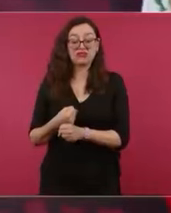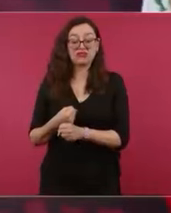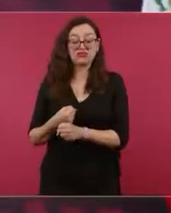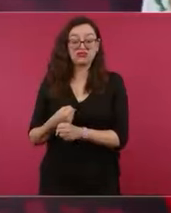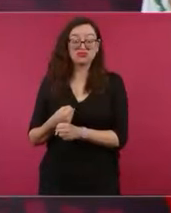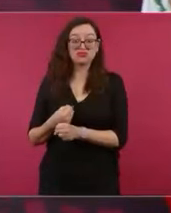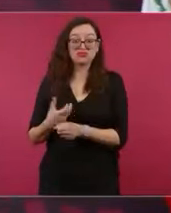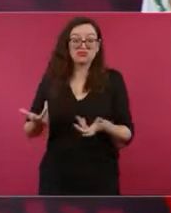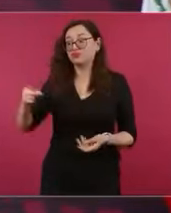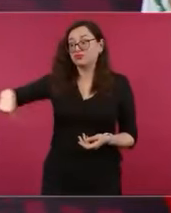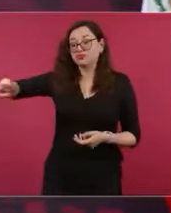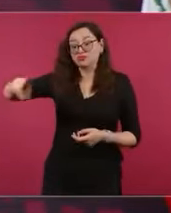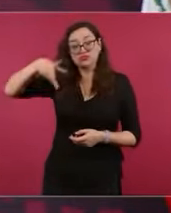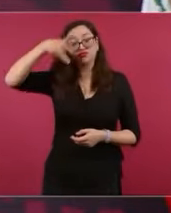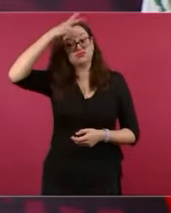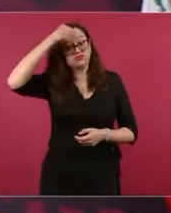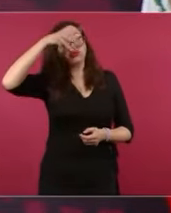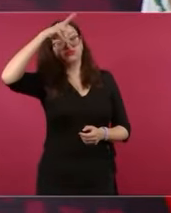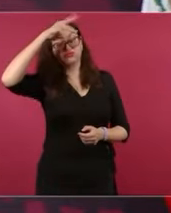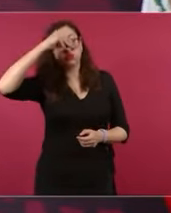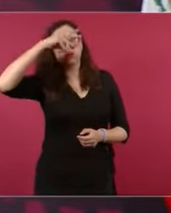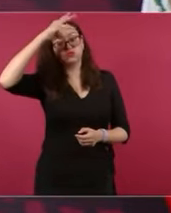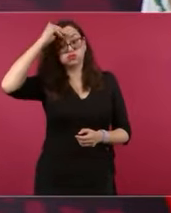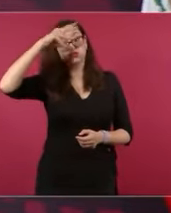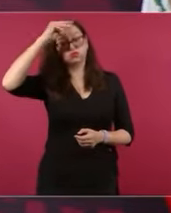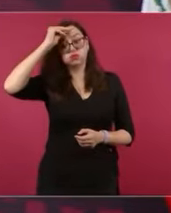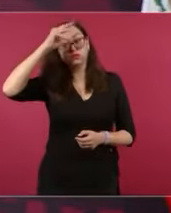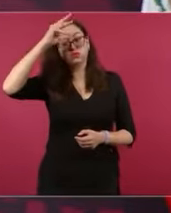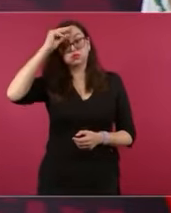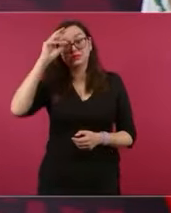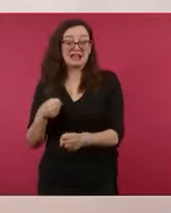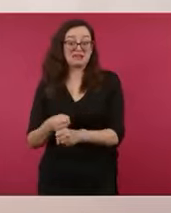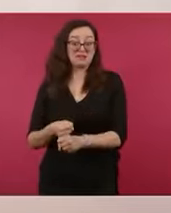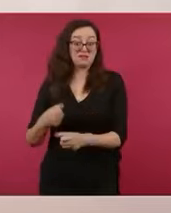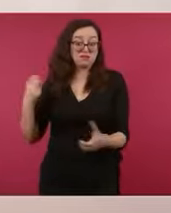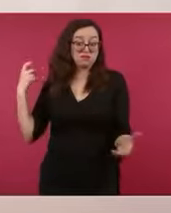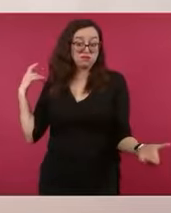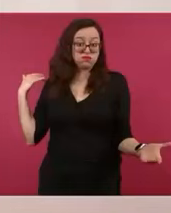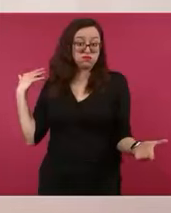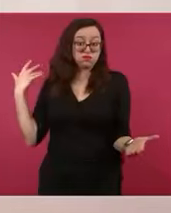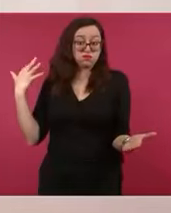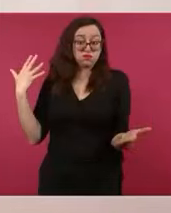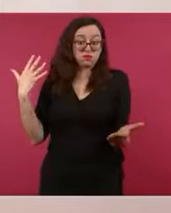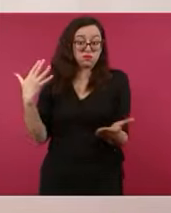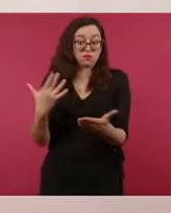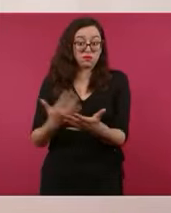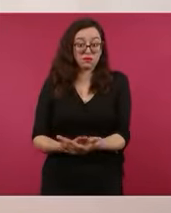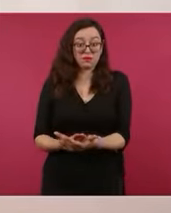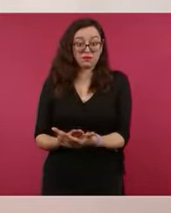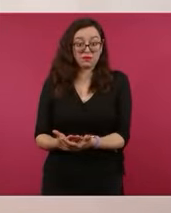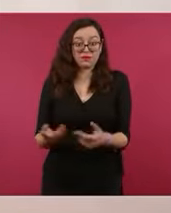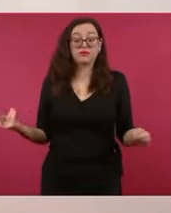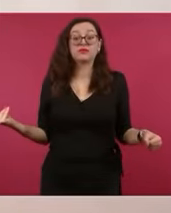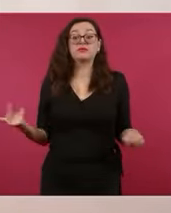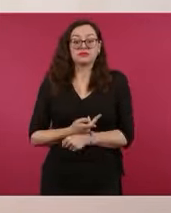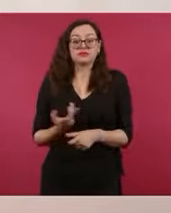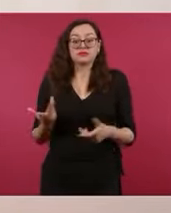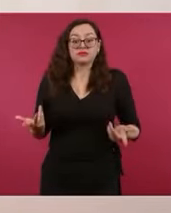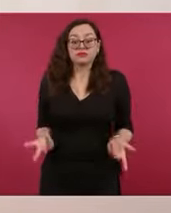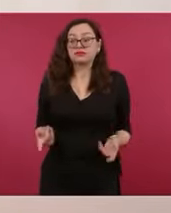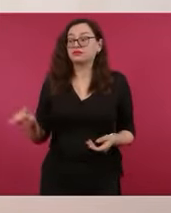antipopular, entreguista, sino de un modelo que elevó a rango